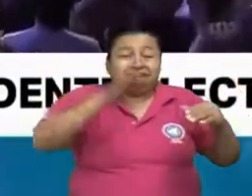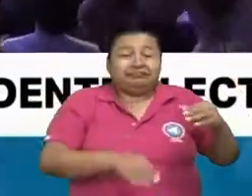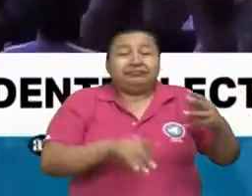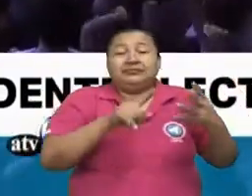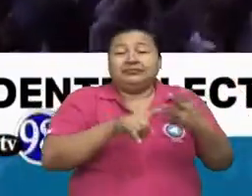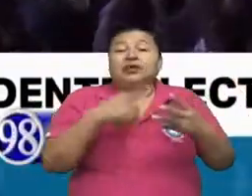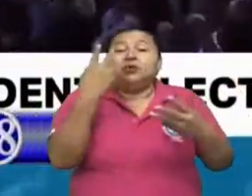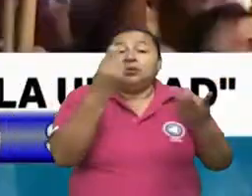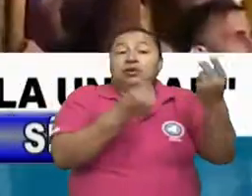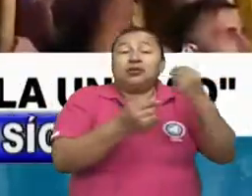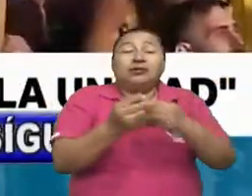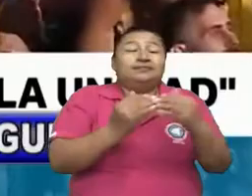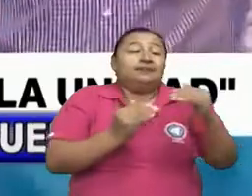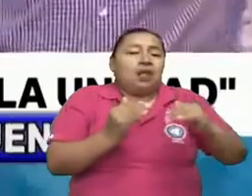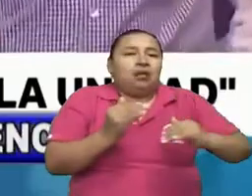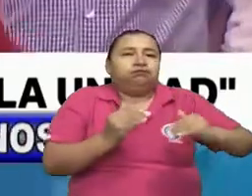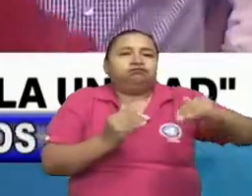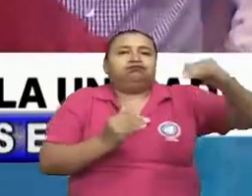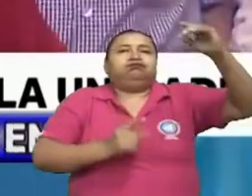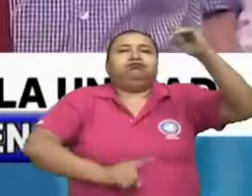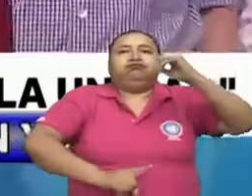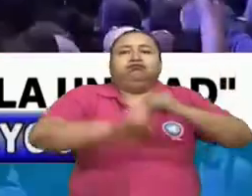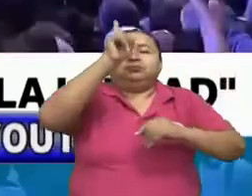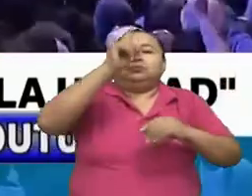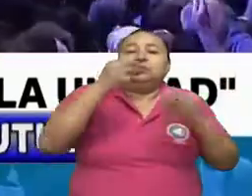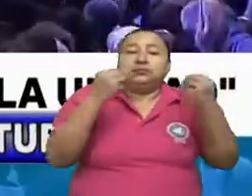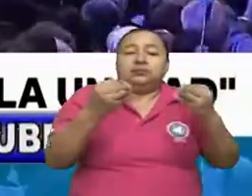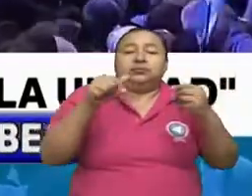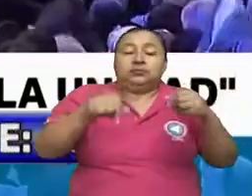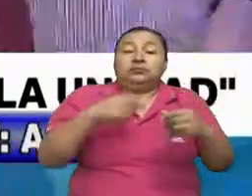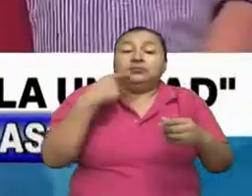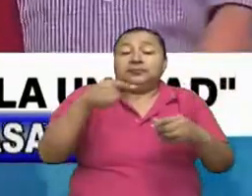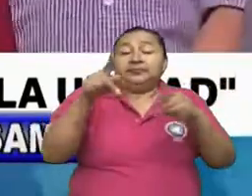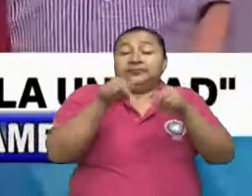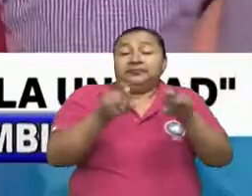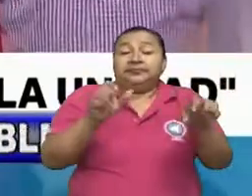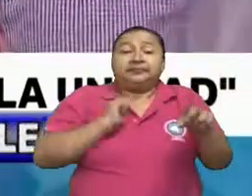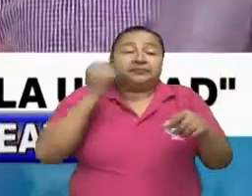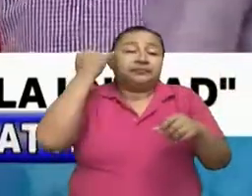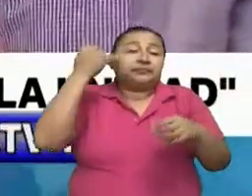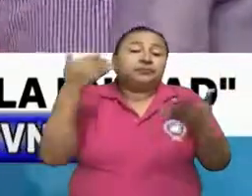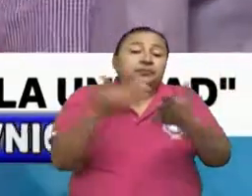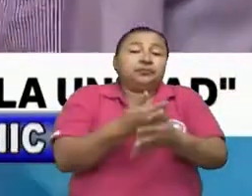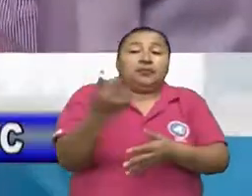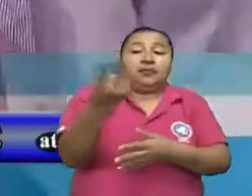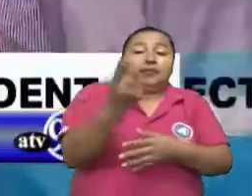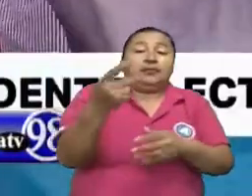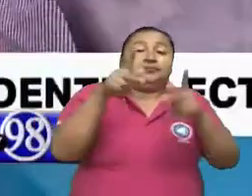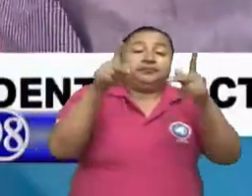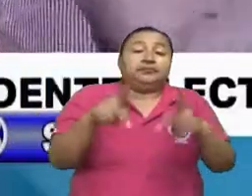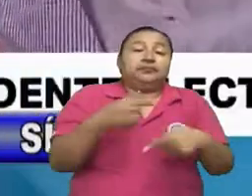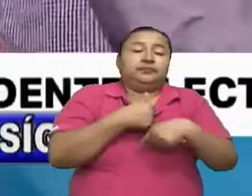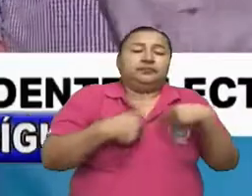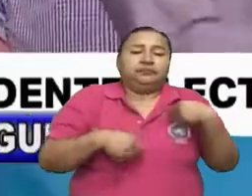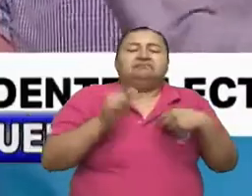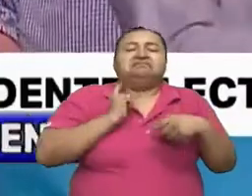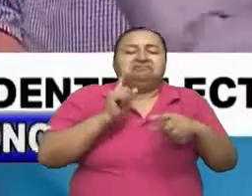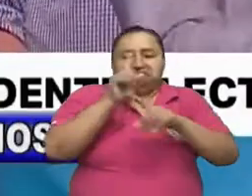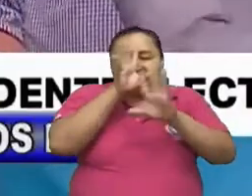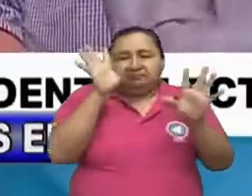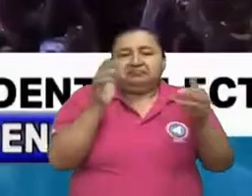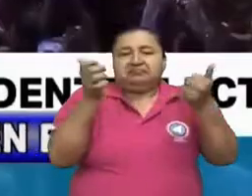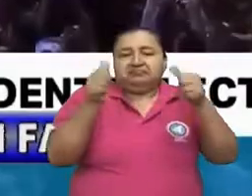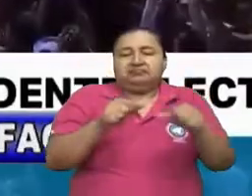de las economías con mayor inflación del mundo. Al respecto, el planteamiento de la nueva fórmula presidencial es claro y se